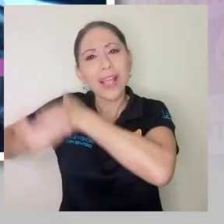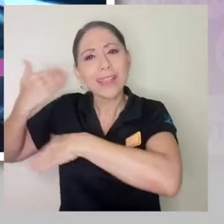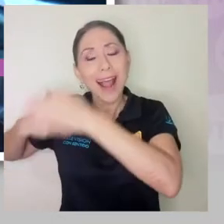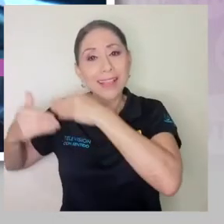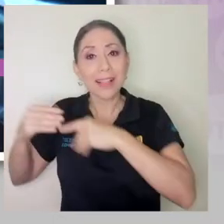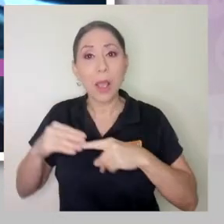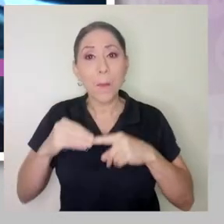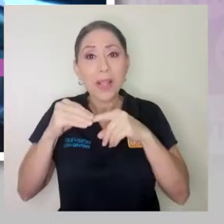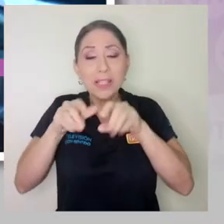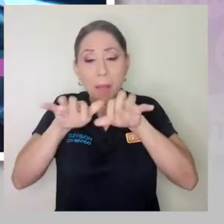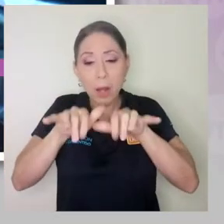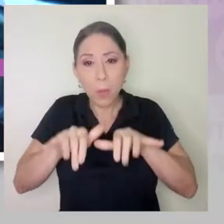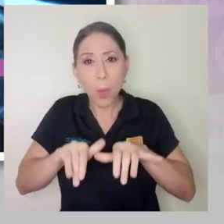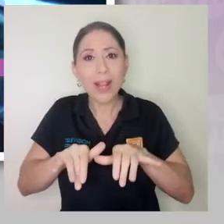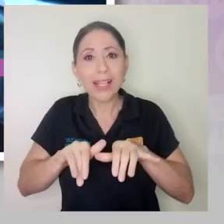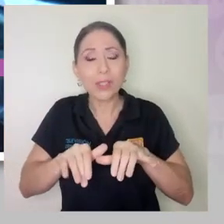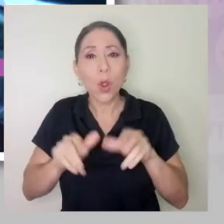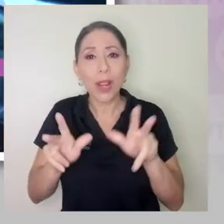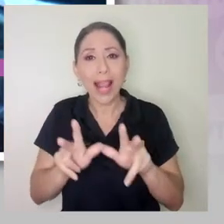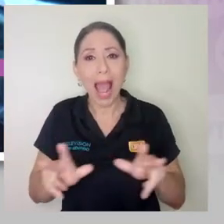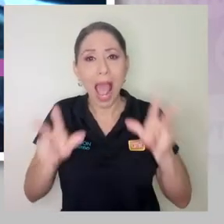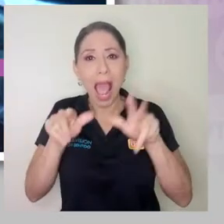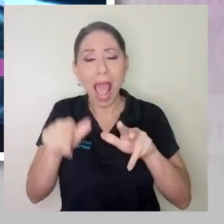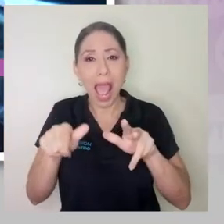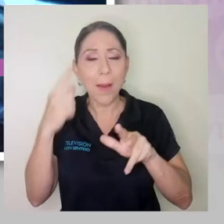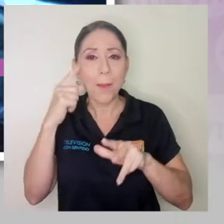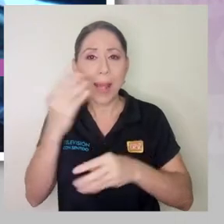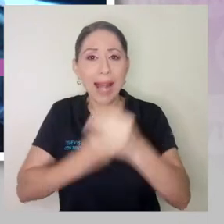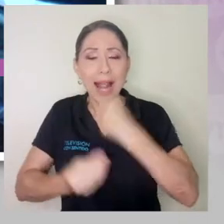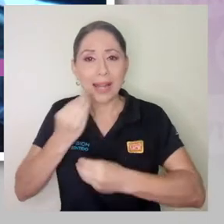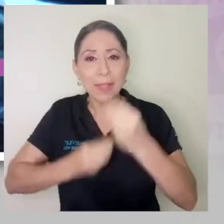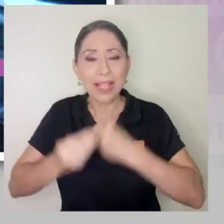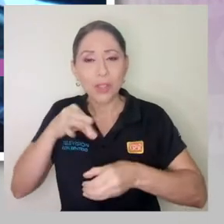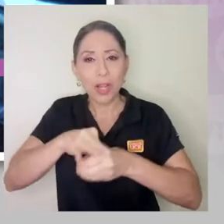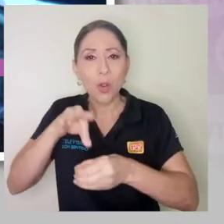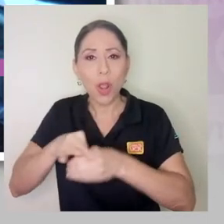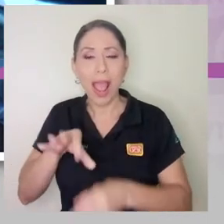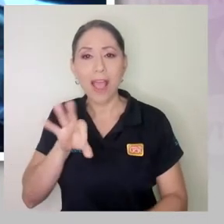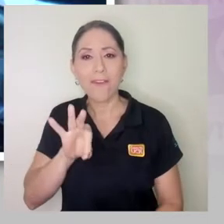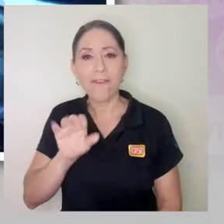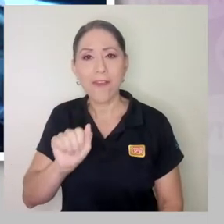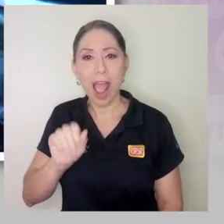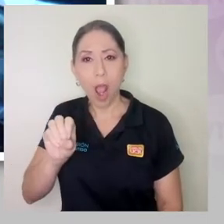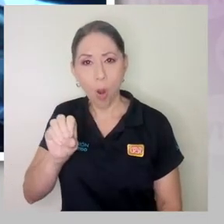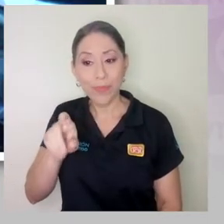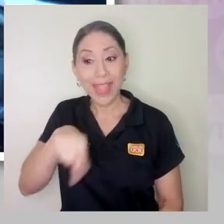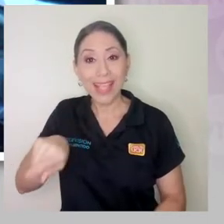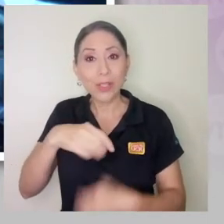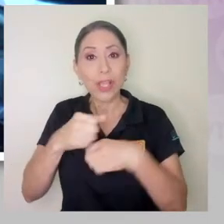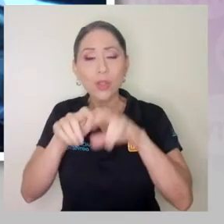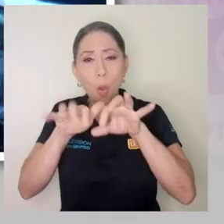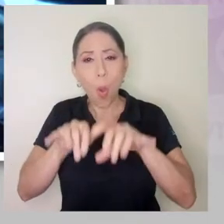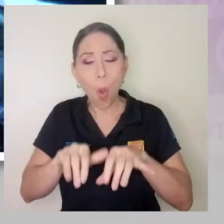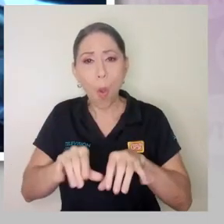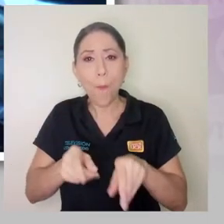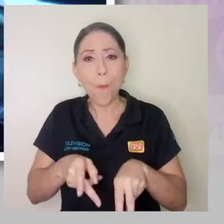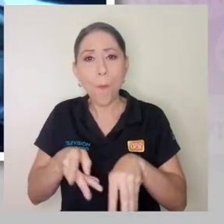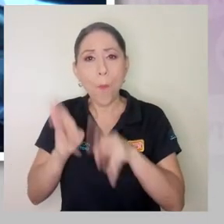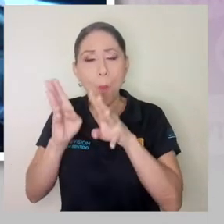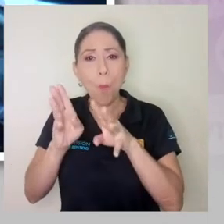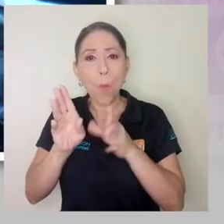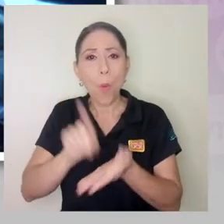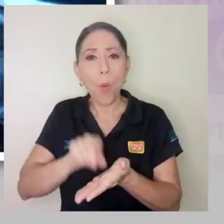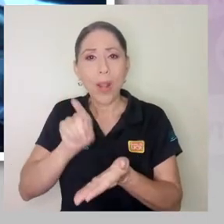principal publicación que la Organización de Naciones Unidas para la Alimentación y la Agricultura, la FAO, emitió en el